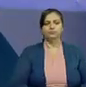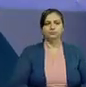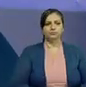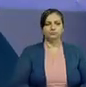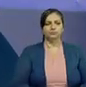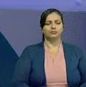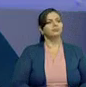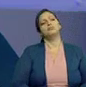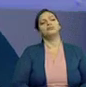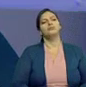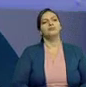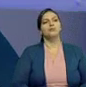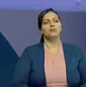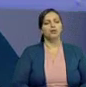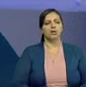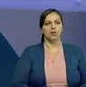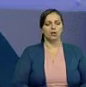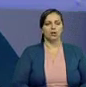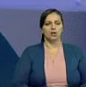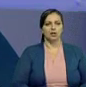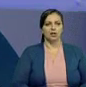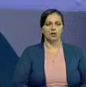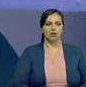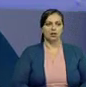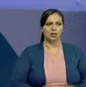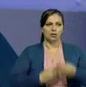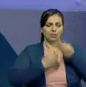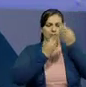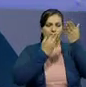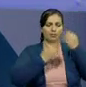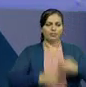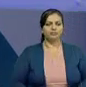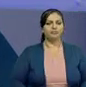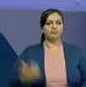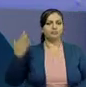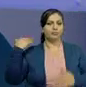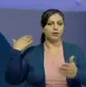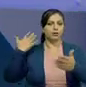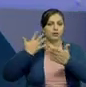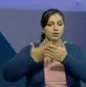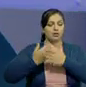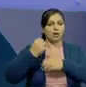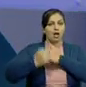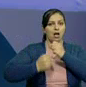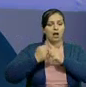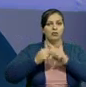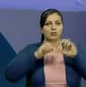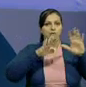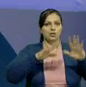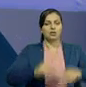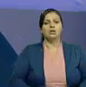Son más de 10 años que 16 organizaciones llevamos varios